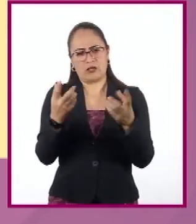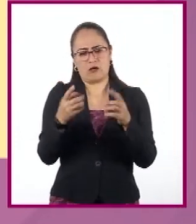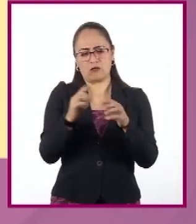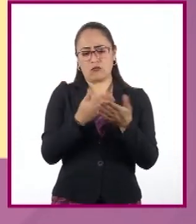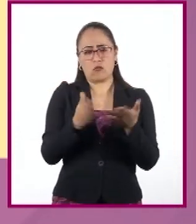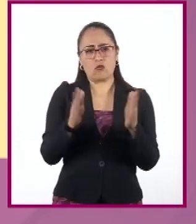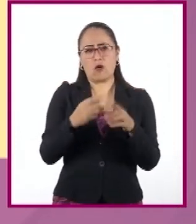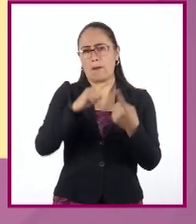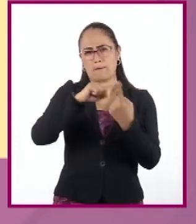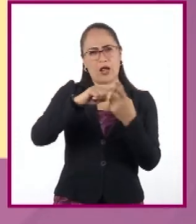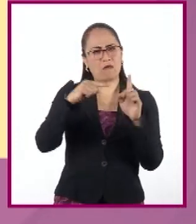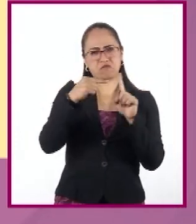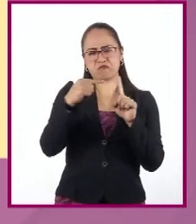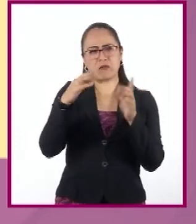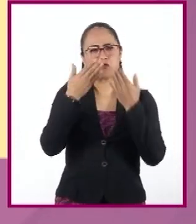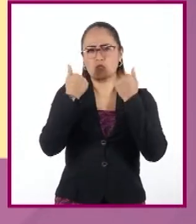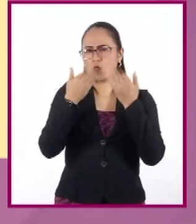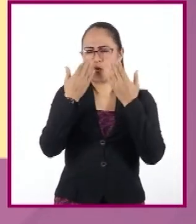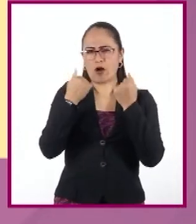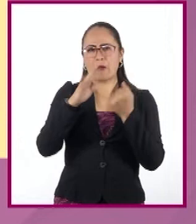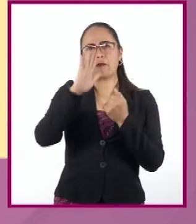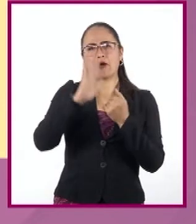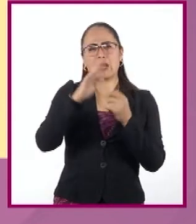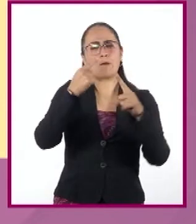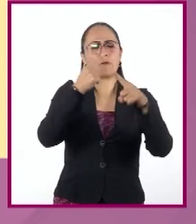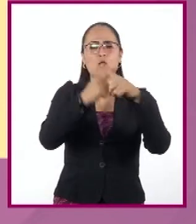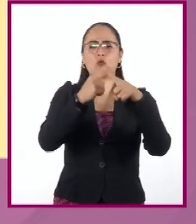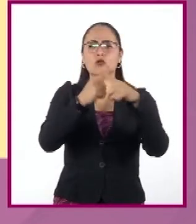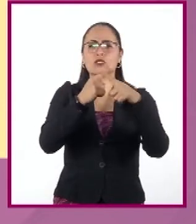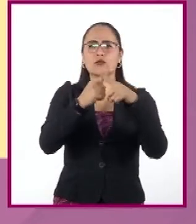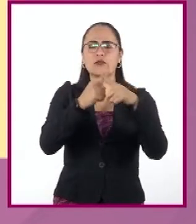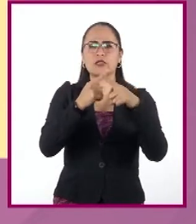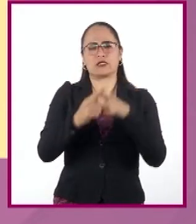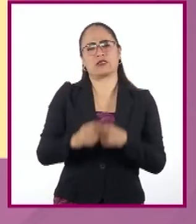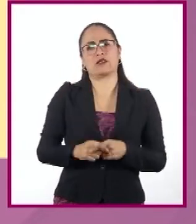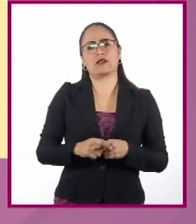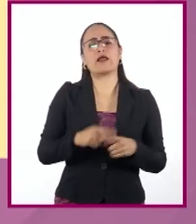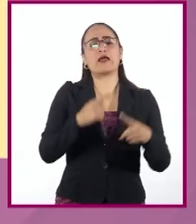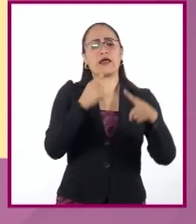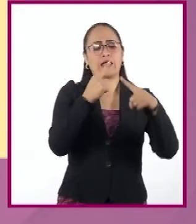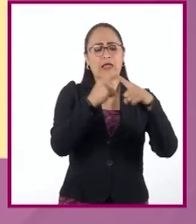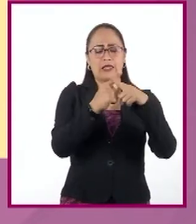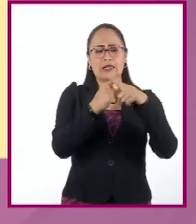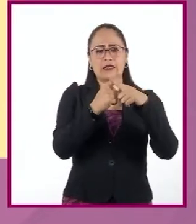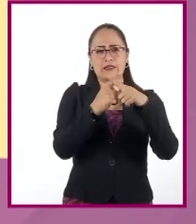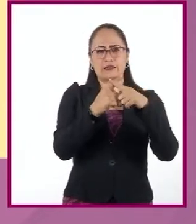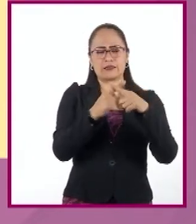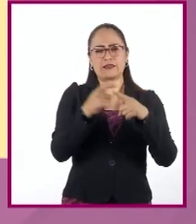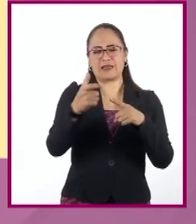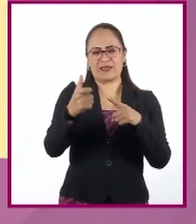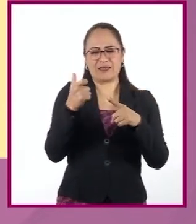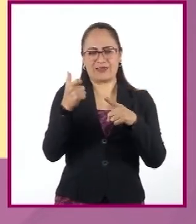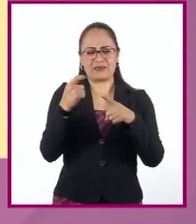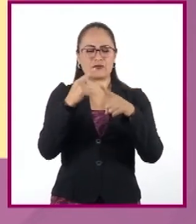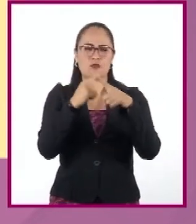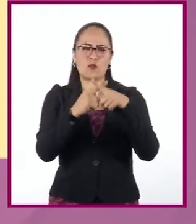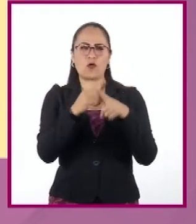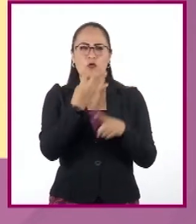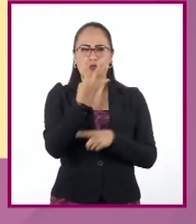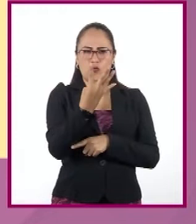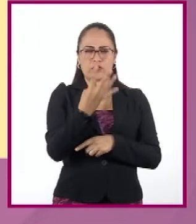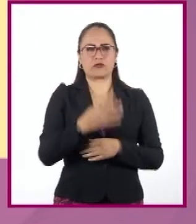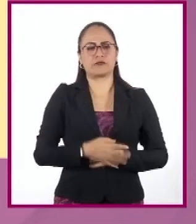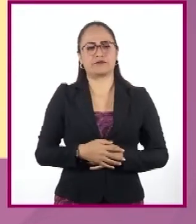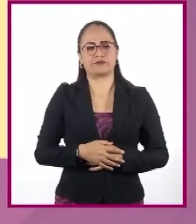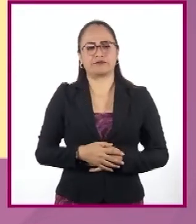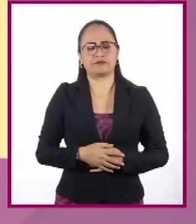separe, significa que se están multiplicando. En este caso, la X se está multiplicando por 4. Lo mismo sucede cuando dos literales